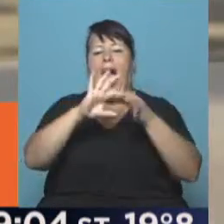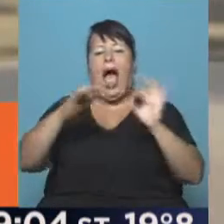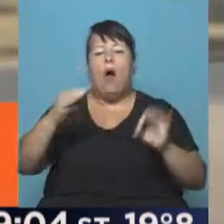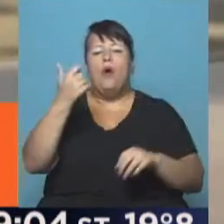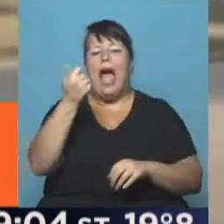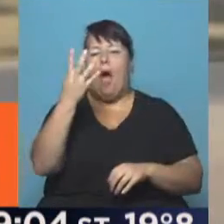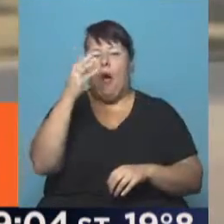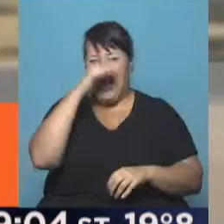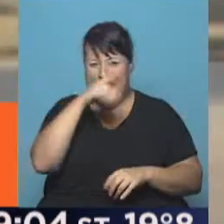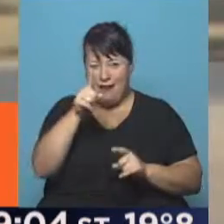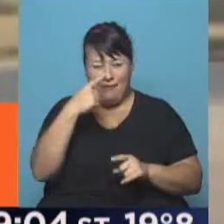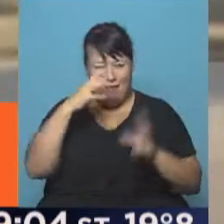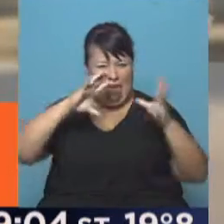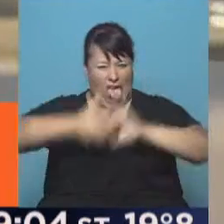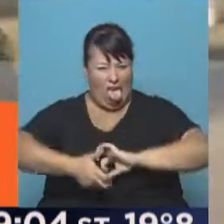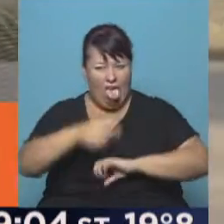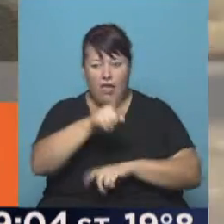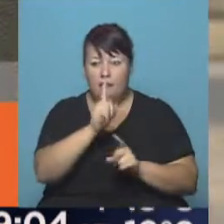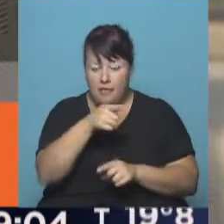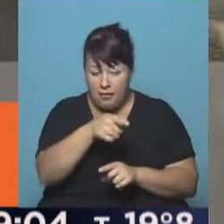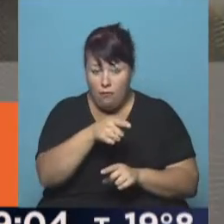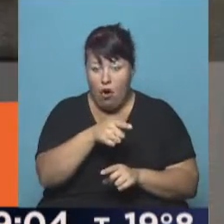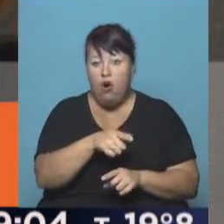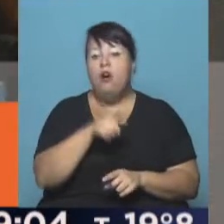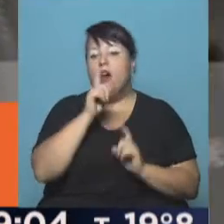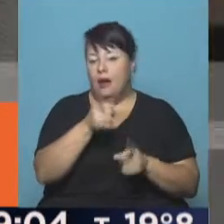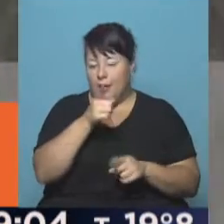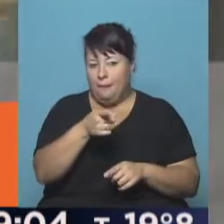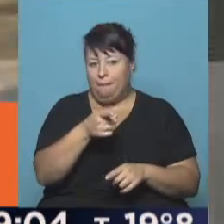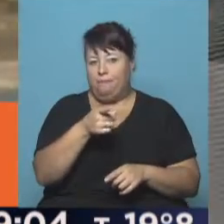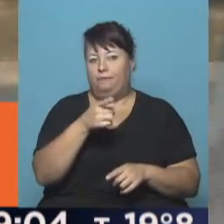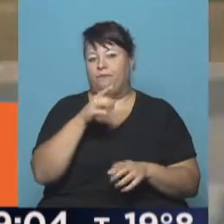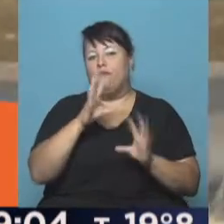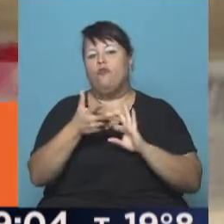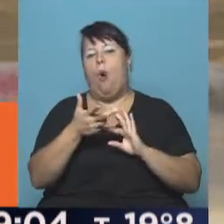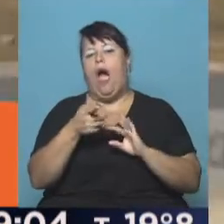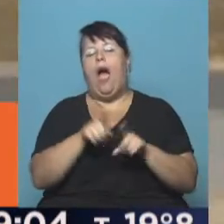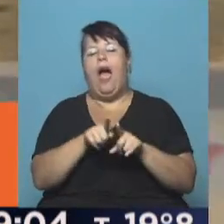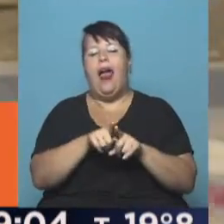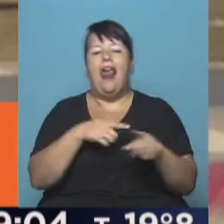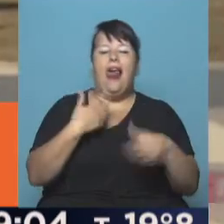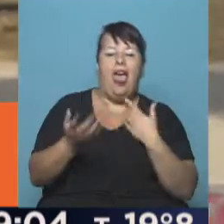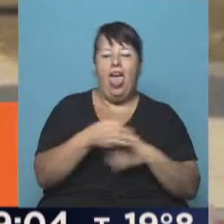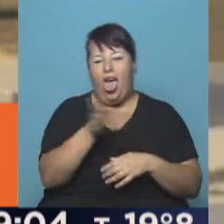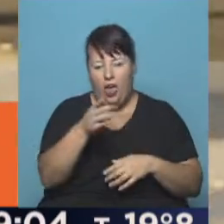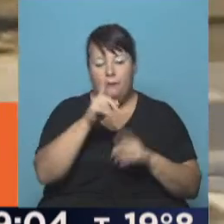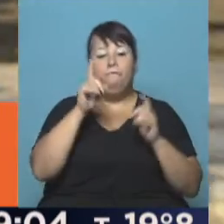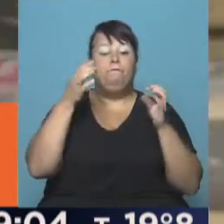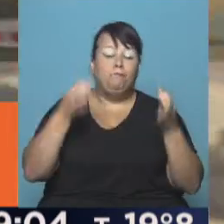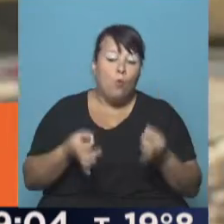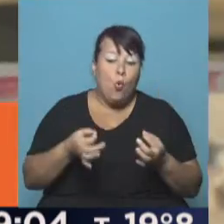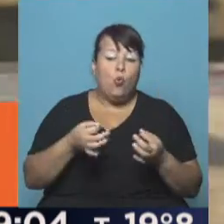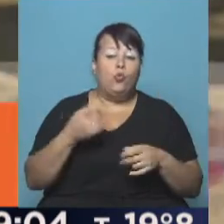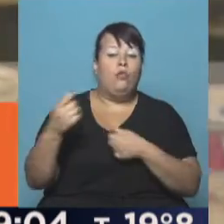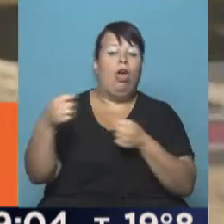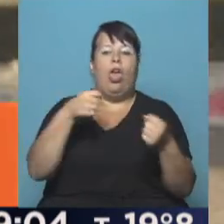A4 negro que vemos destrozado a nuestras espaldas, eran los que hacían ese tipo de juego. Naturalmente, en una de